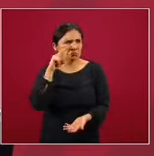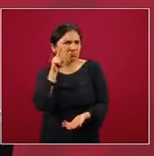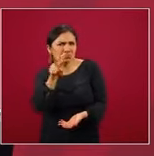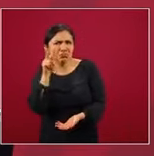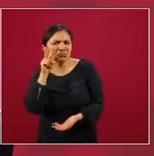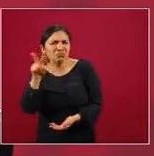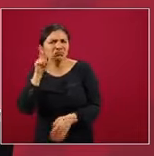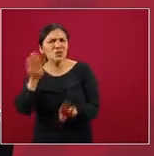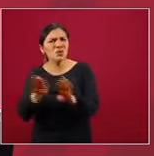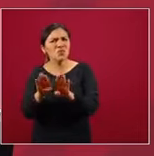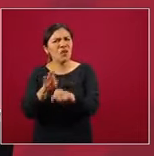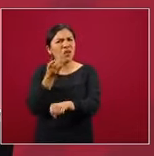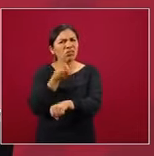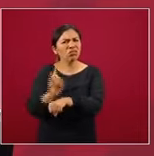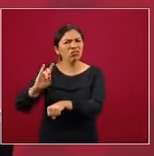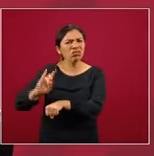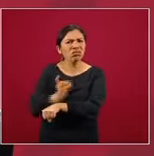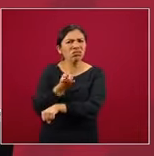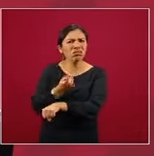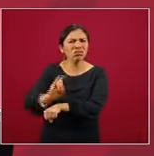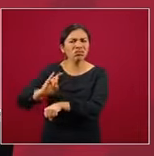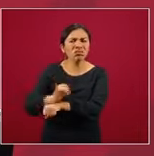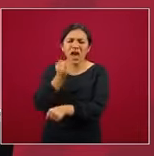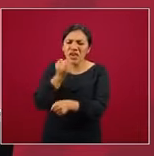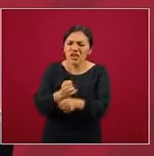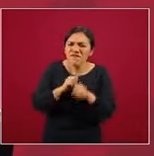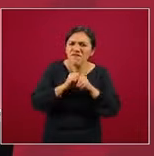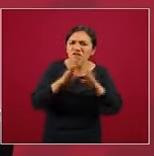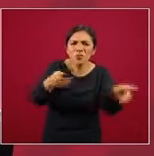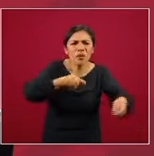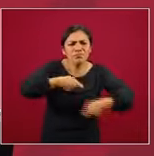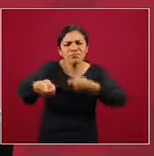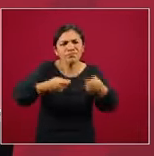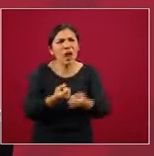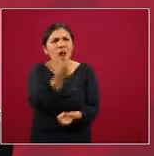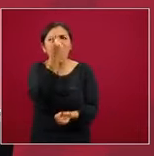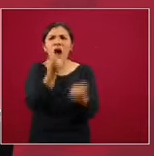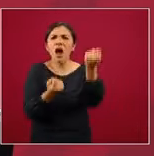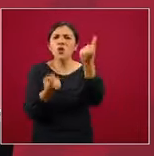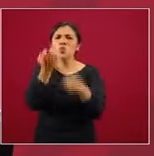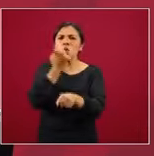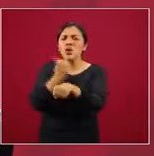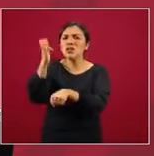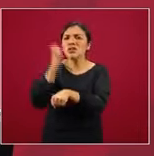identificamos inconsistencias en la información que proveen algunos estados.